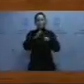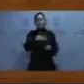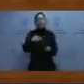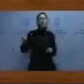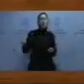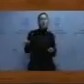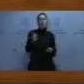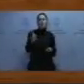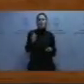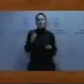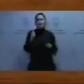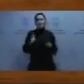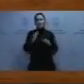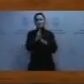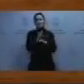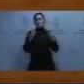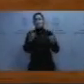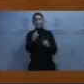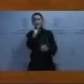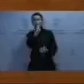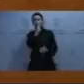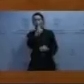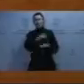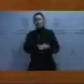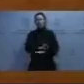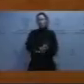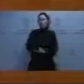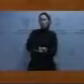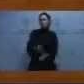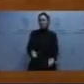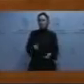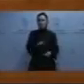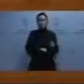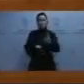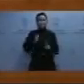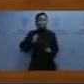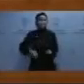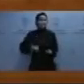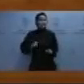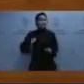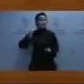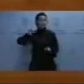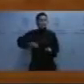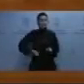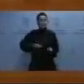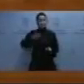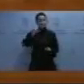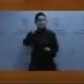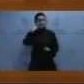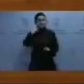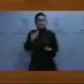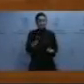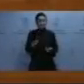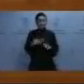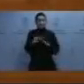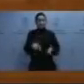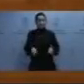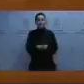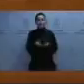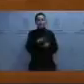de este Parlamento. Este problema es ya tan común, tan conocido, que puede resultar